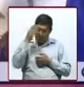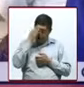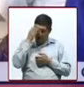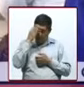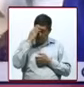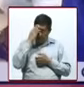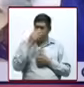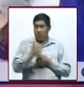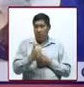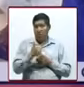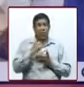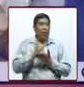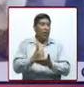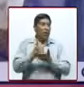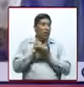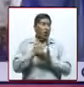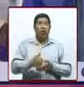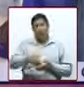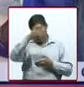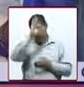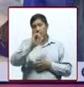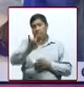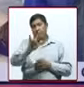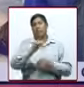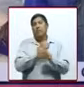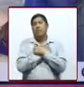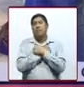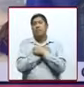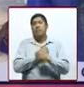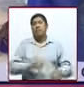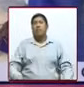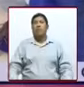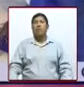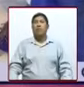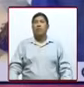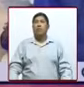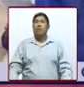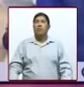va a salir bien con la ayuda de Dios. Te amo, mi amor.